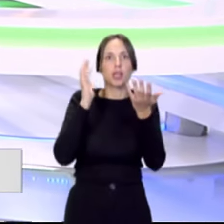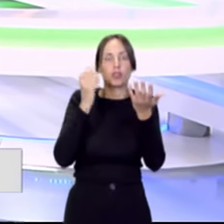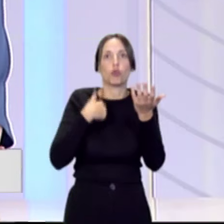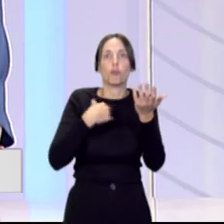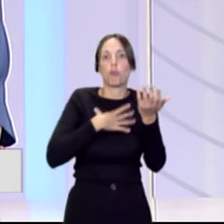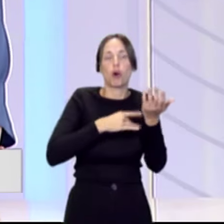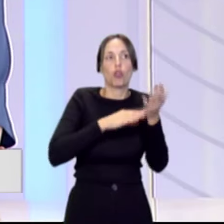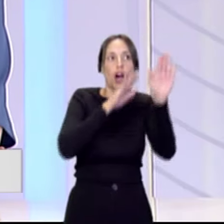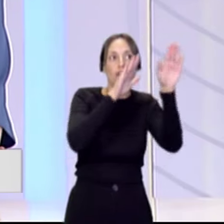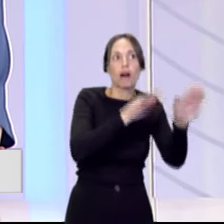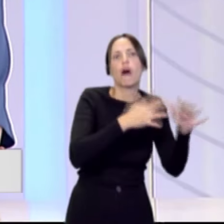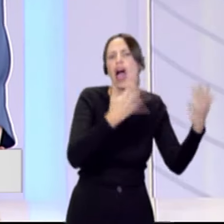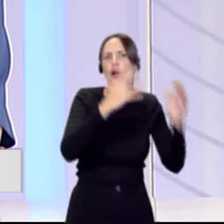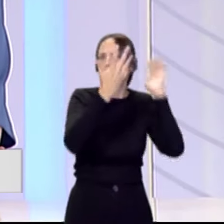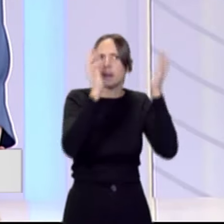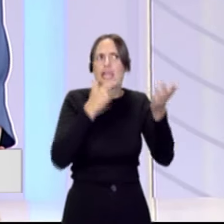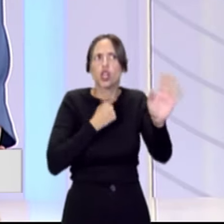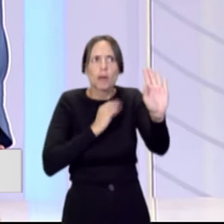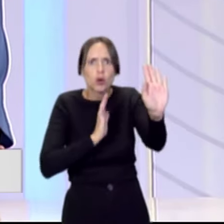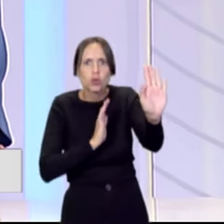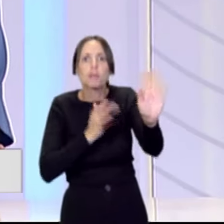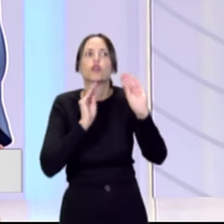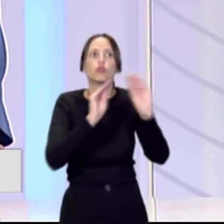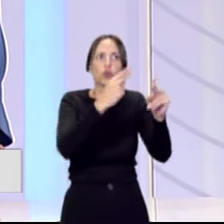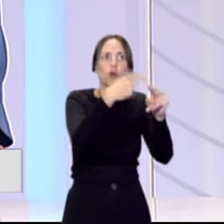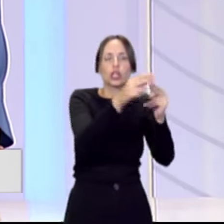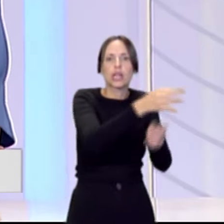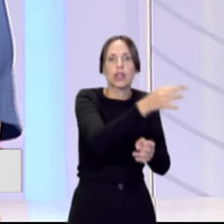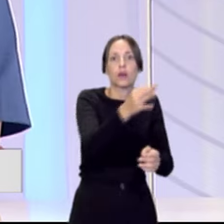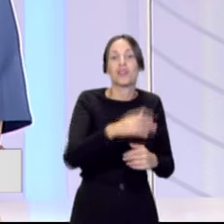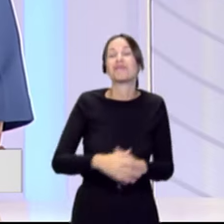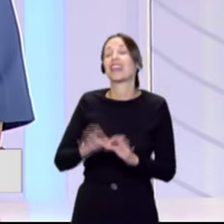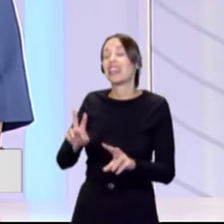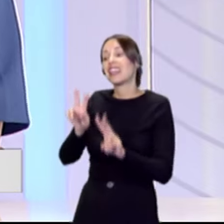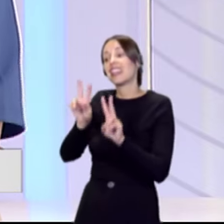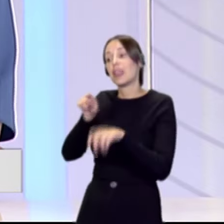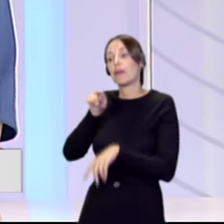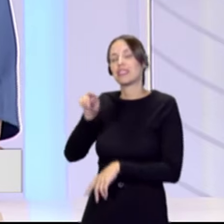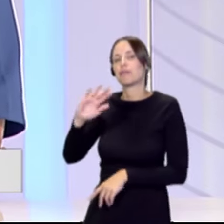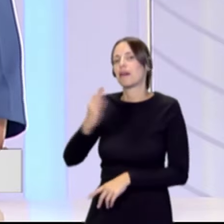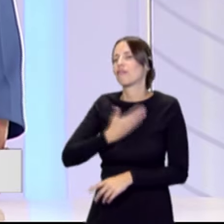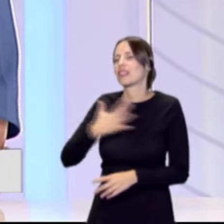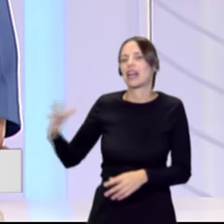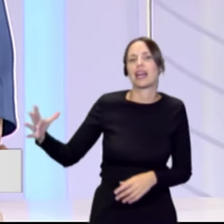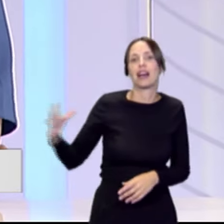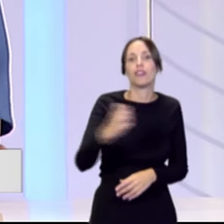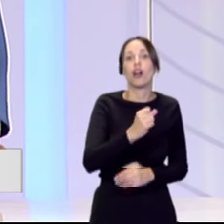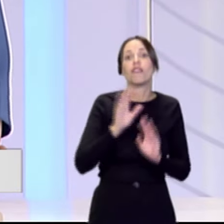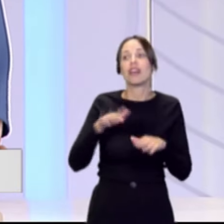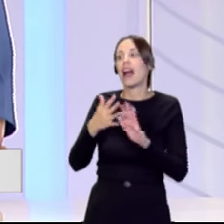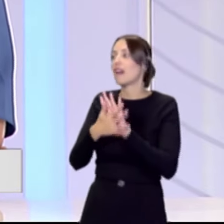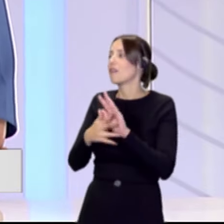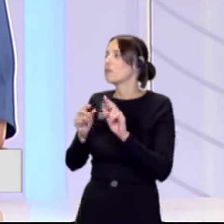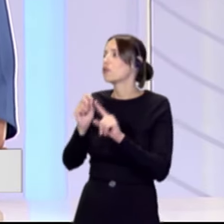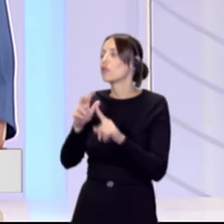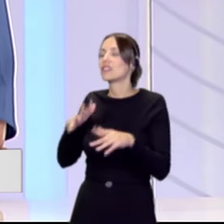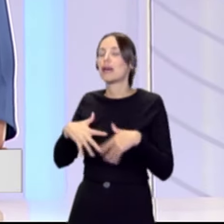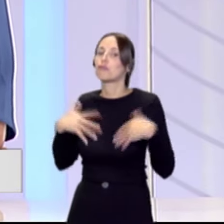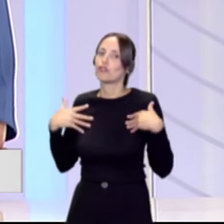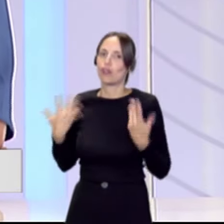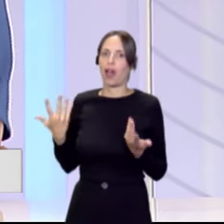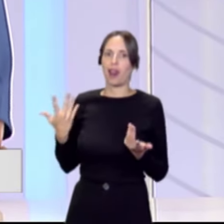y sobre todo que, a ver, yo creo que este tema nos afecta tanto a todos que estamos también poniendo sobre la mesa muchas veces la parte emocional, la parte que